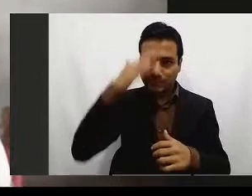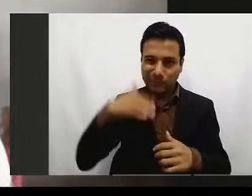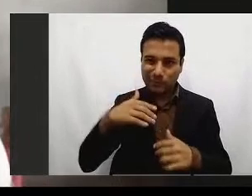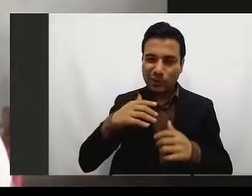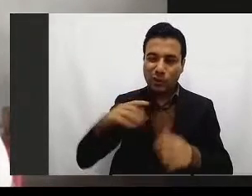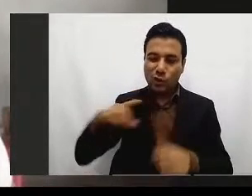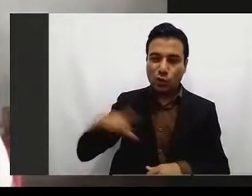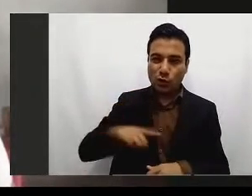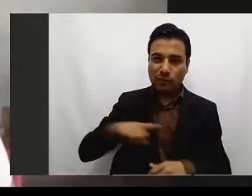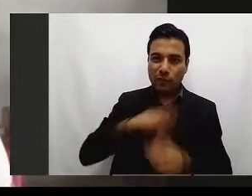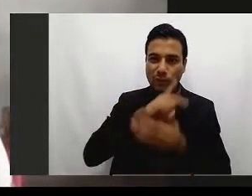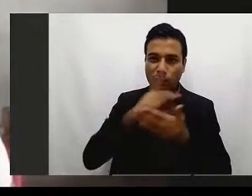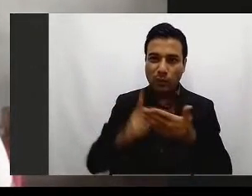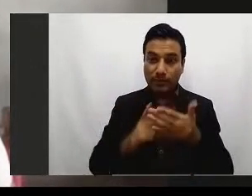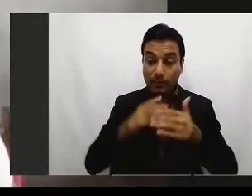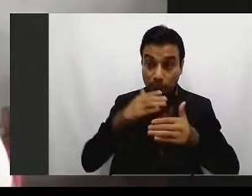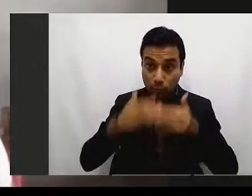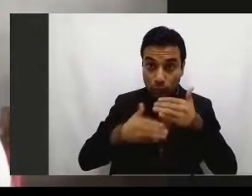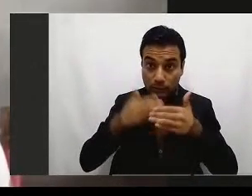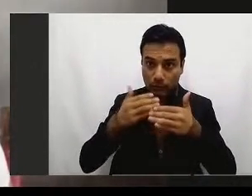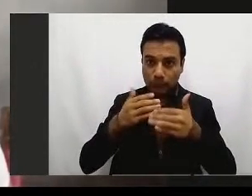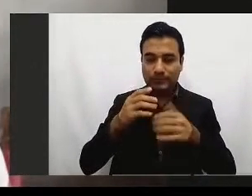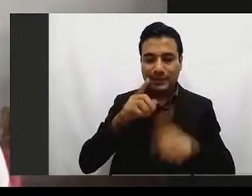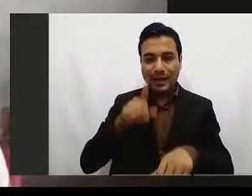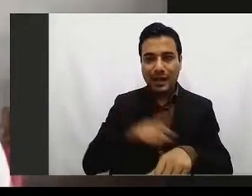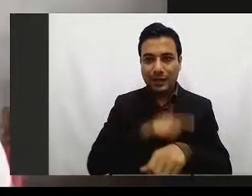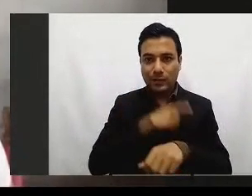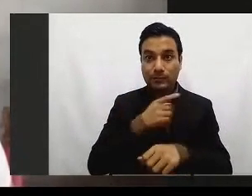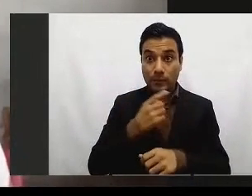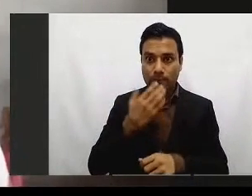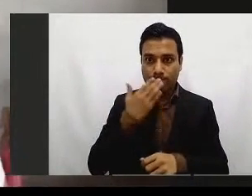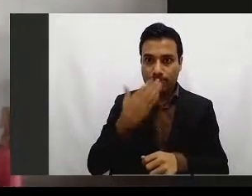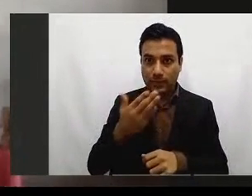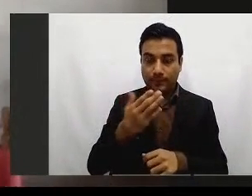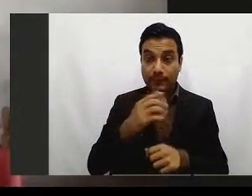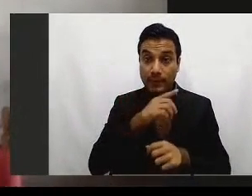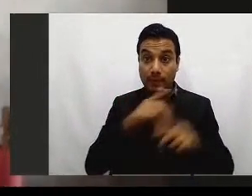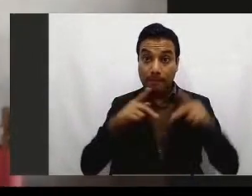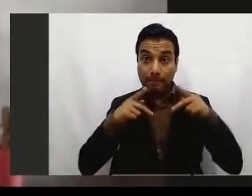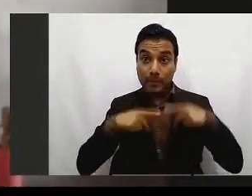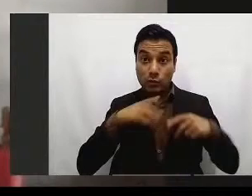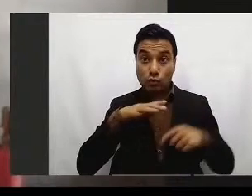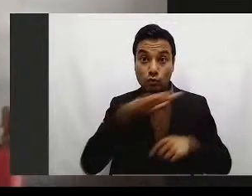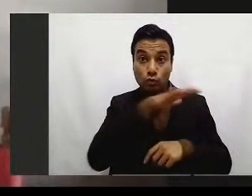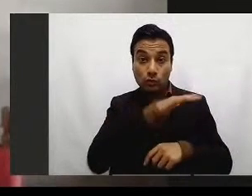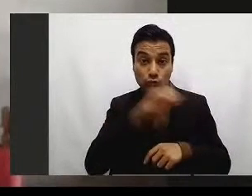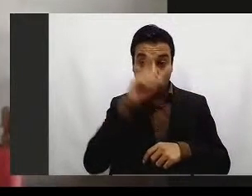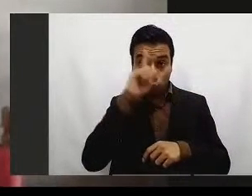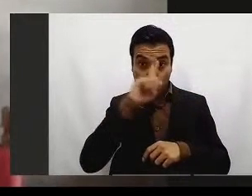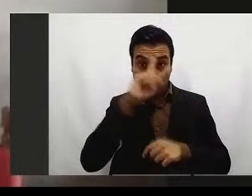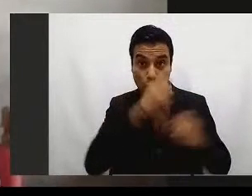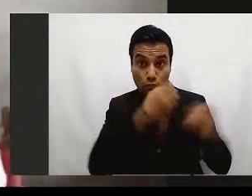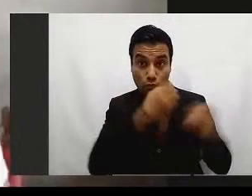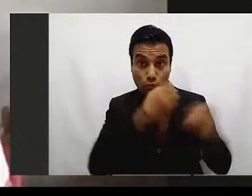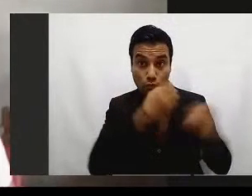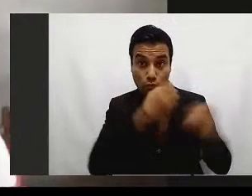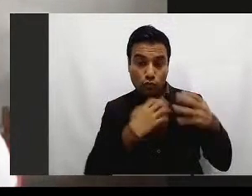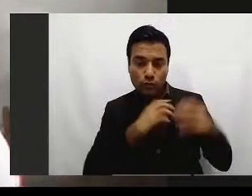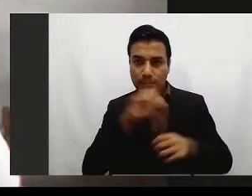¿no? Pero me emociona ver cómo se toman recomendaciones que vienen de ciudadanía para trazar esa ruta y quiénes son los